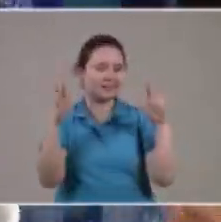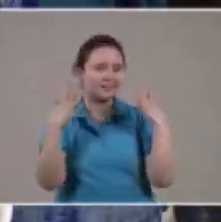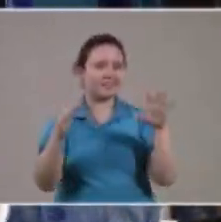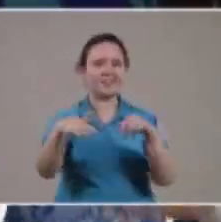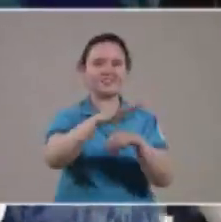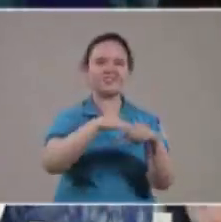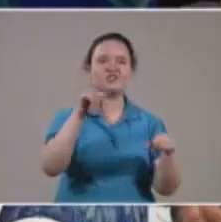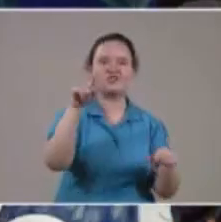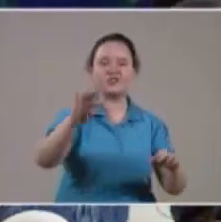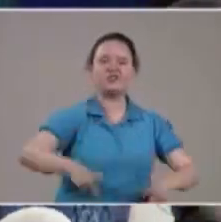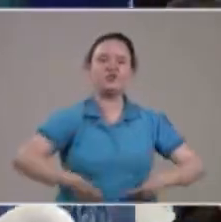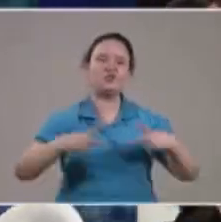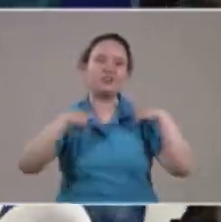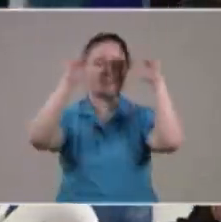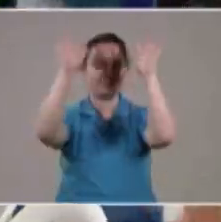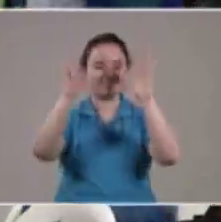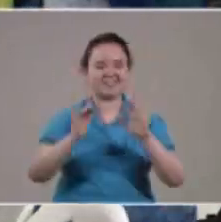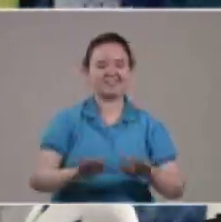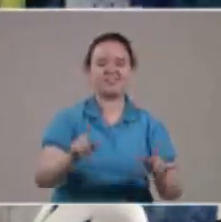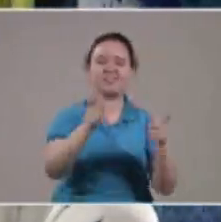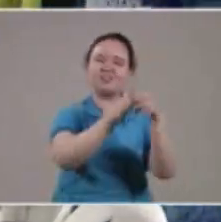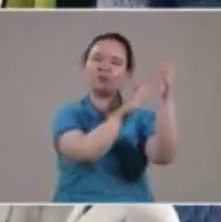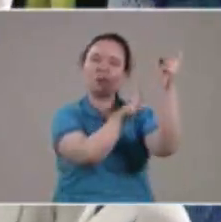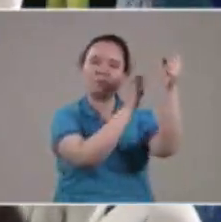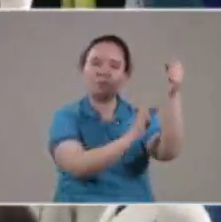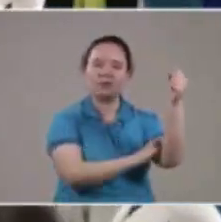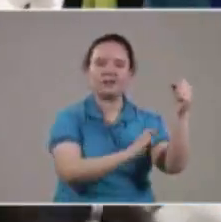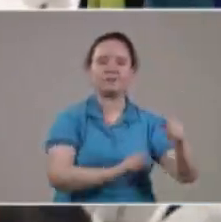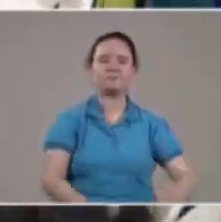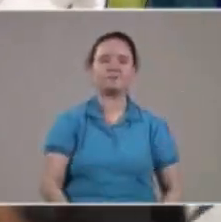tu vida descendiendo poderosamente.